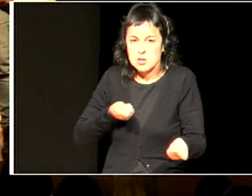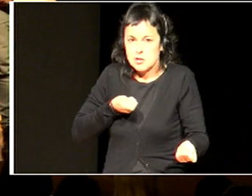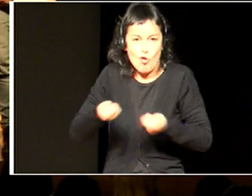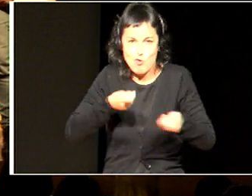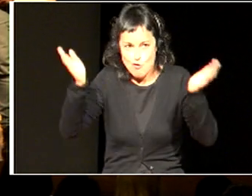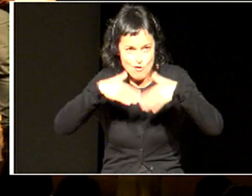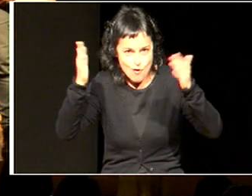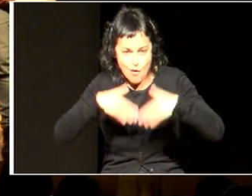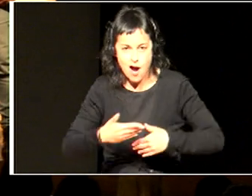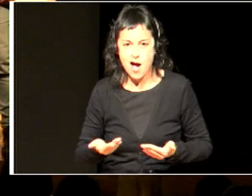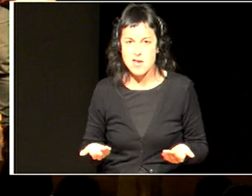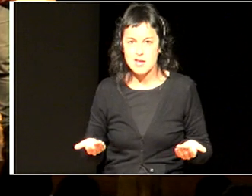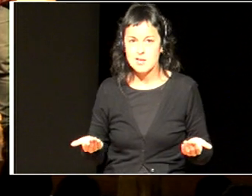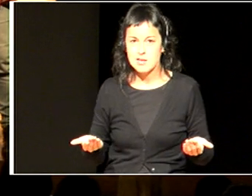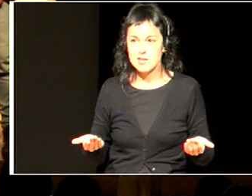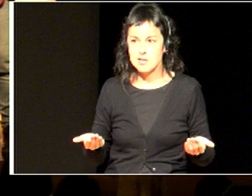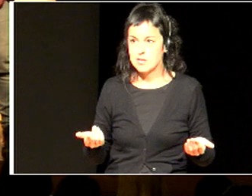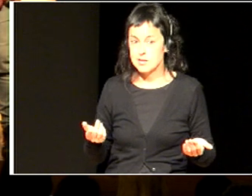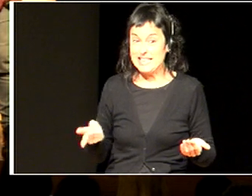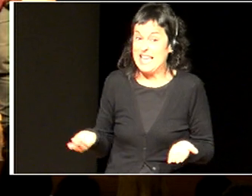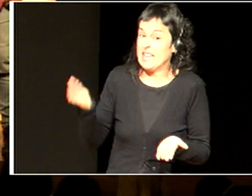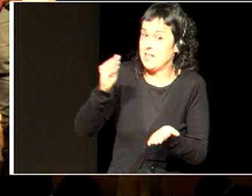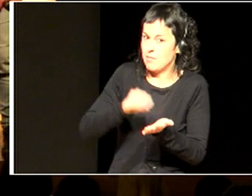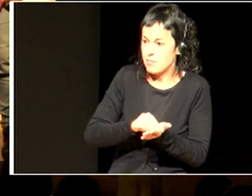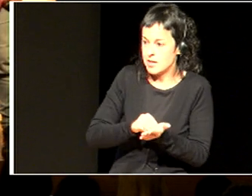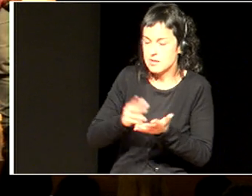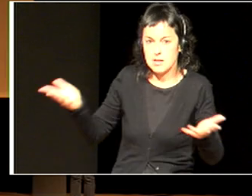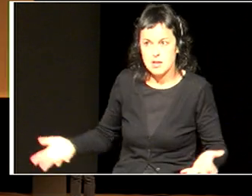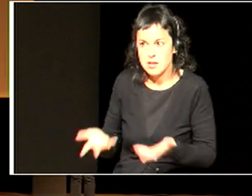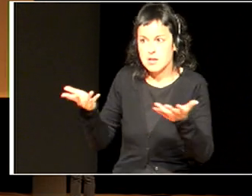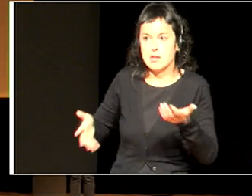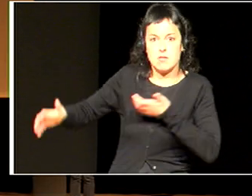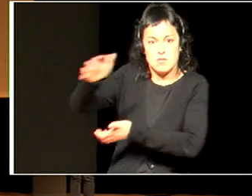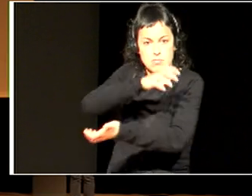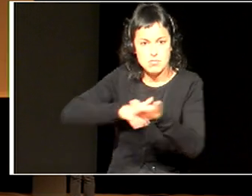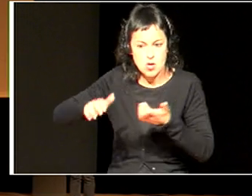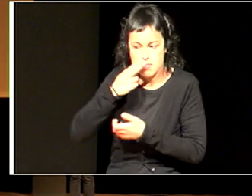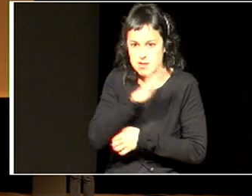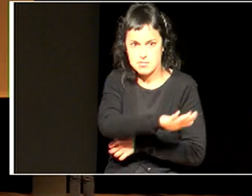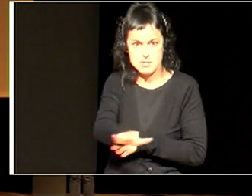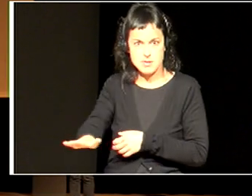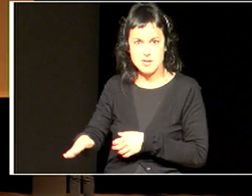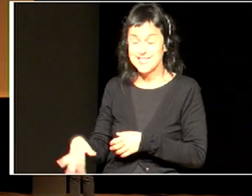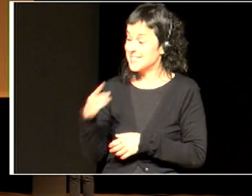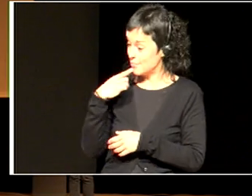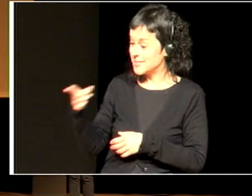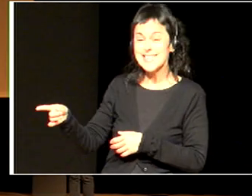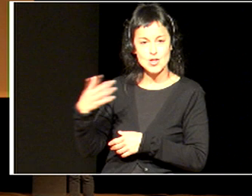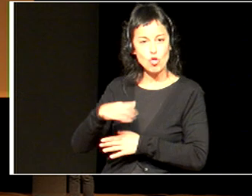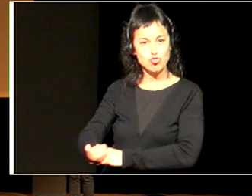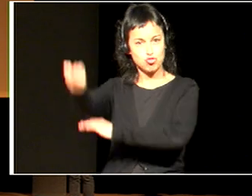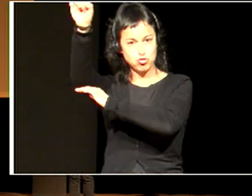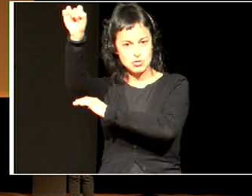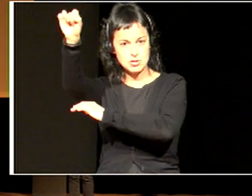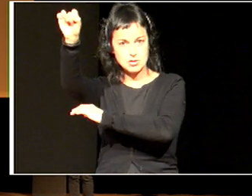y estamos además fomentando la violencia en los niños les estamos diciendo estos son superhéroe